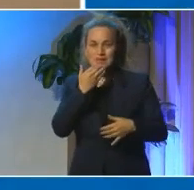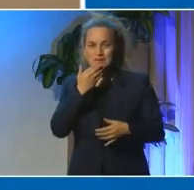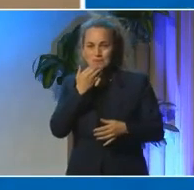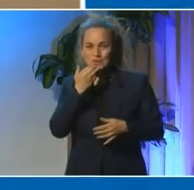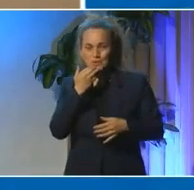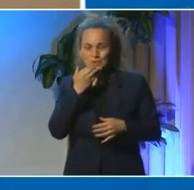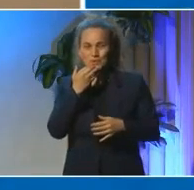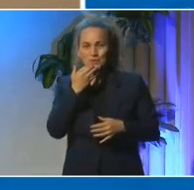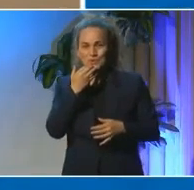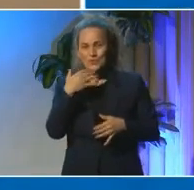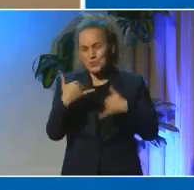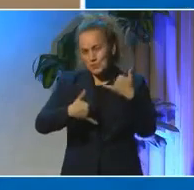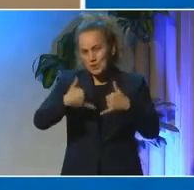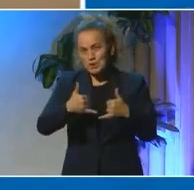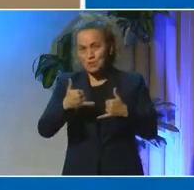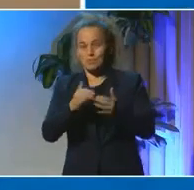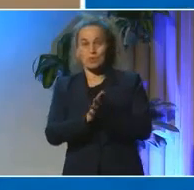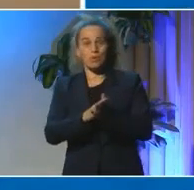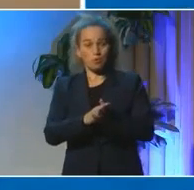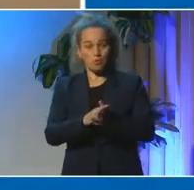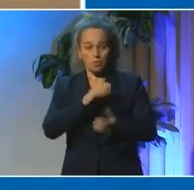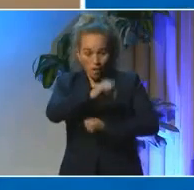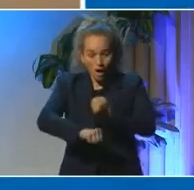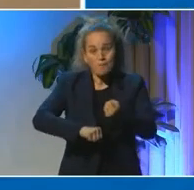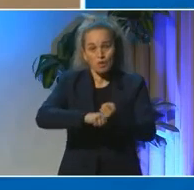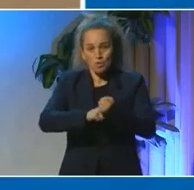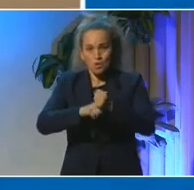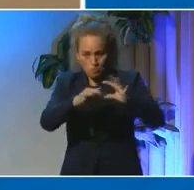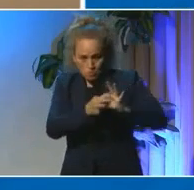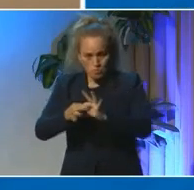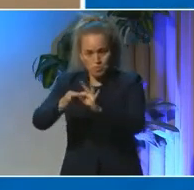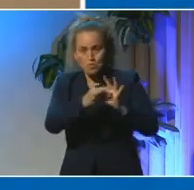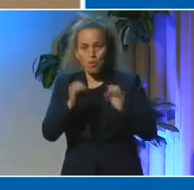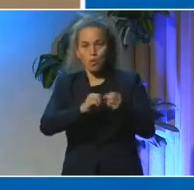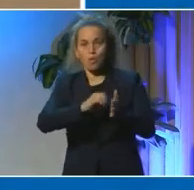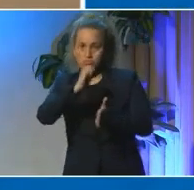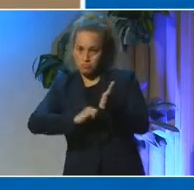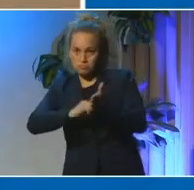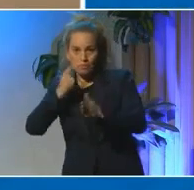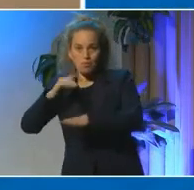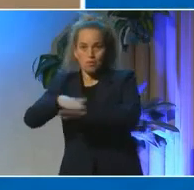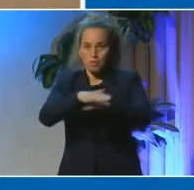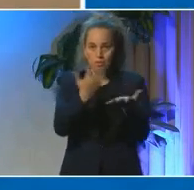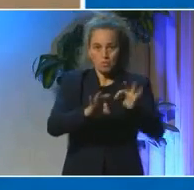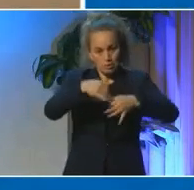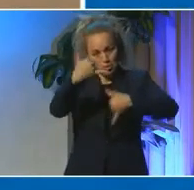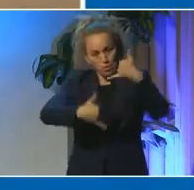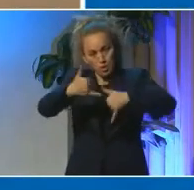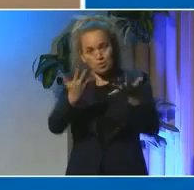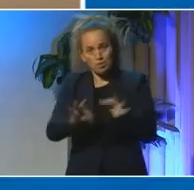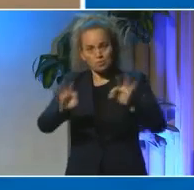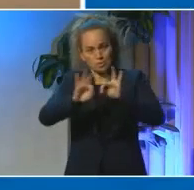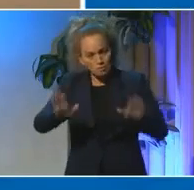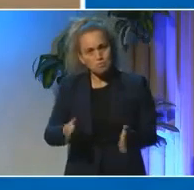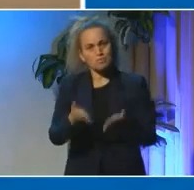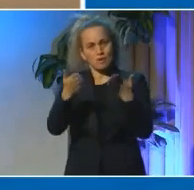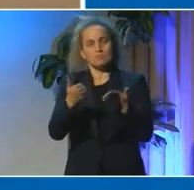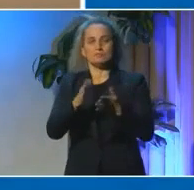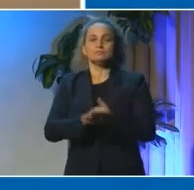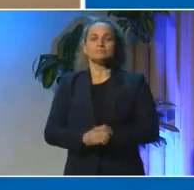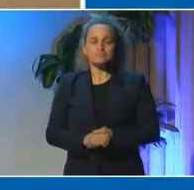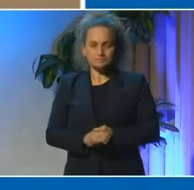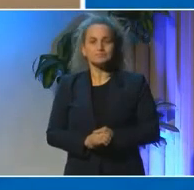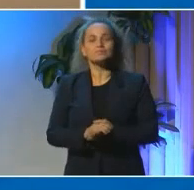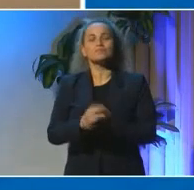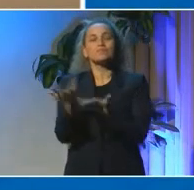es como o todos ponen o todos quitan Cómo logramos jugar pero que efectivamente estemos dando más de lo que tomamos